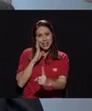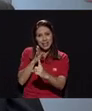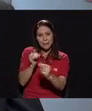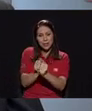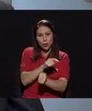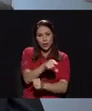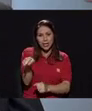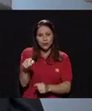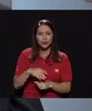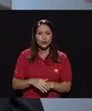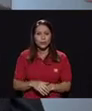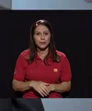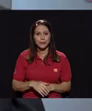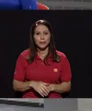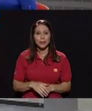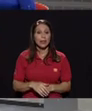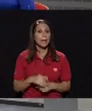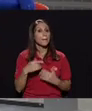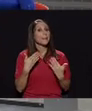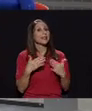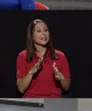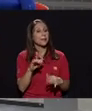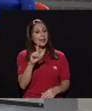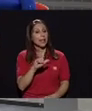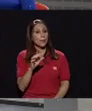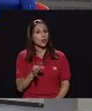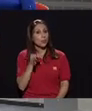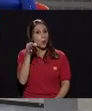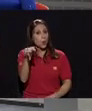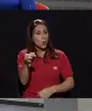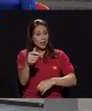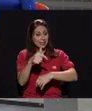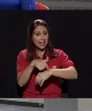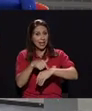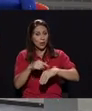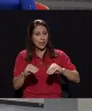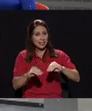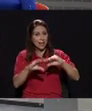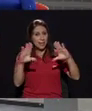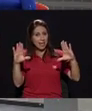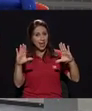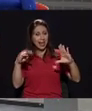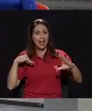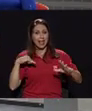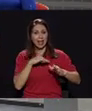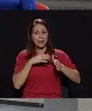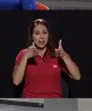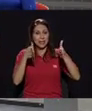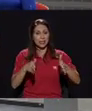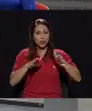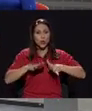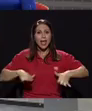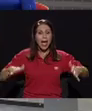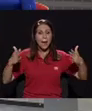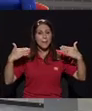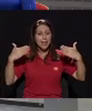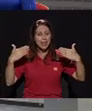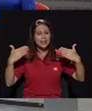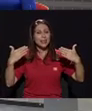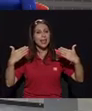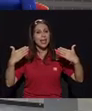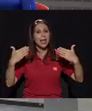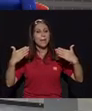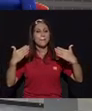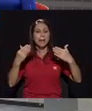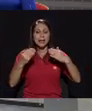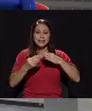ellos directamente. Precisamente el próximo lunes, en horas de la mañana, el ministro de Ambiente va a